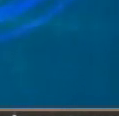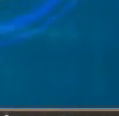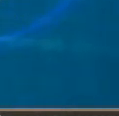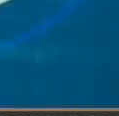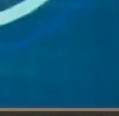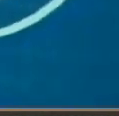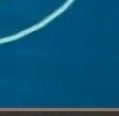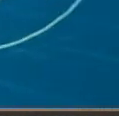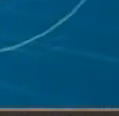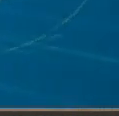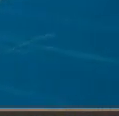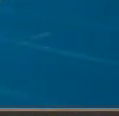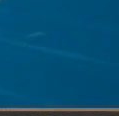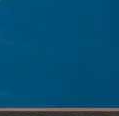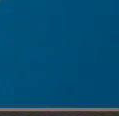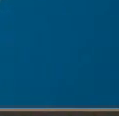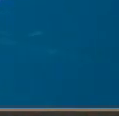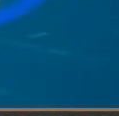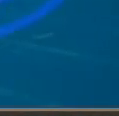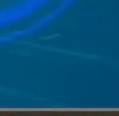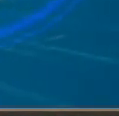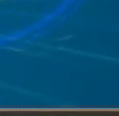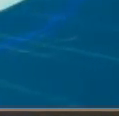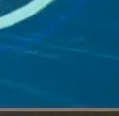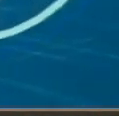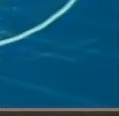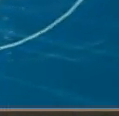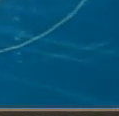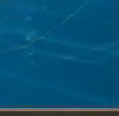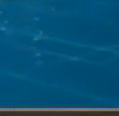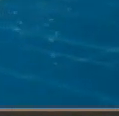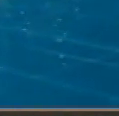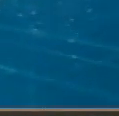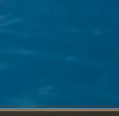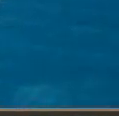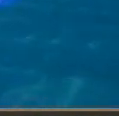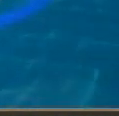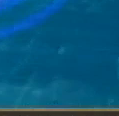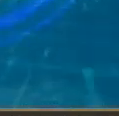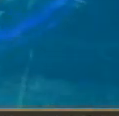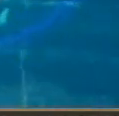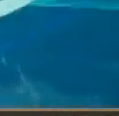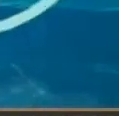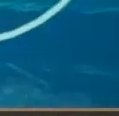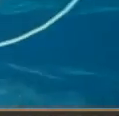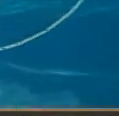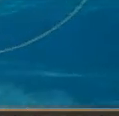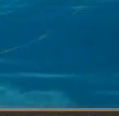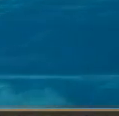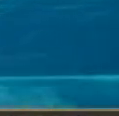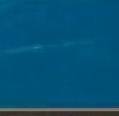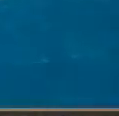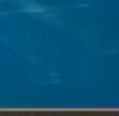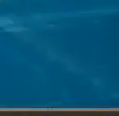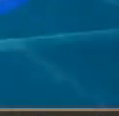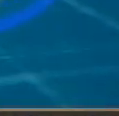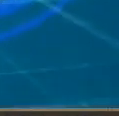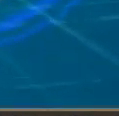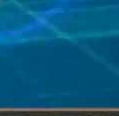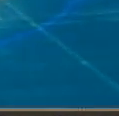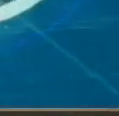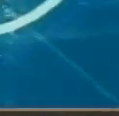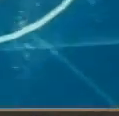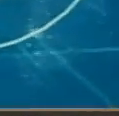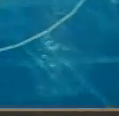ir al baño y, estando allí, se lanzó al vacío desde un piso 10.